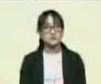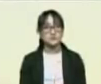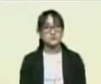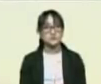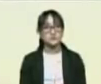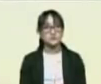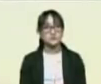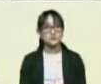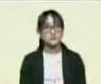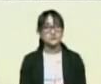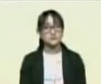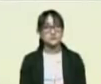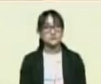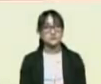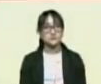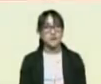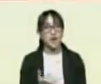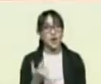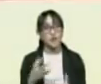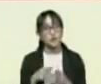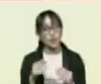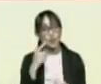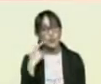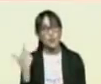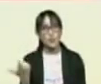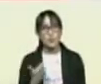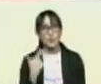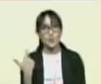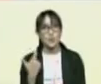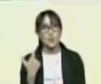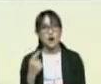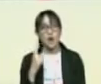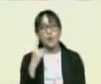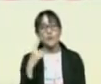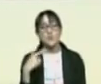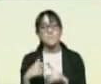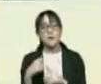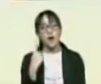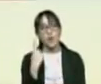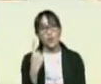Vamos a buscar todos el uno más uno.